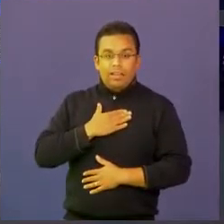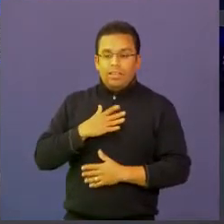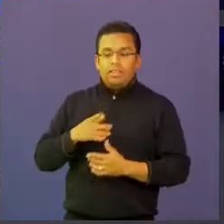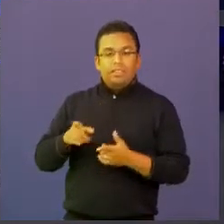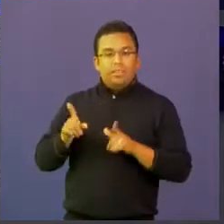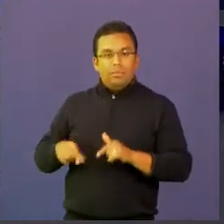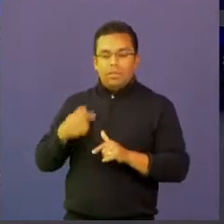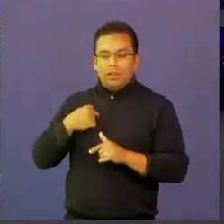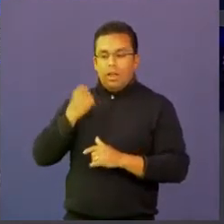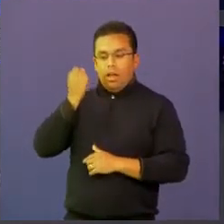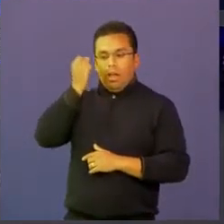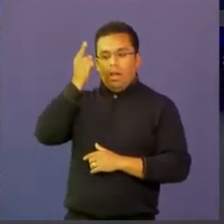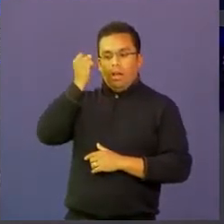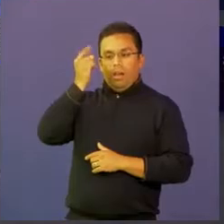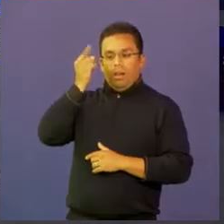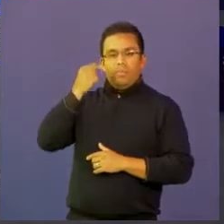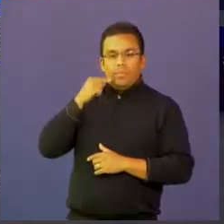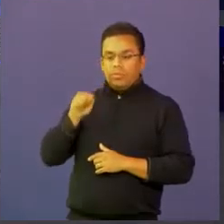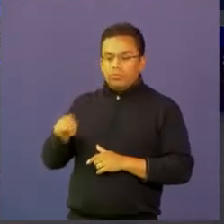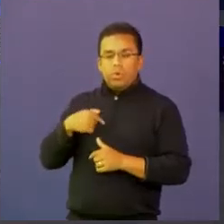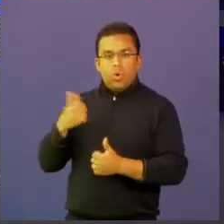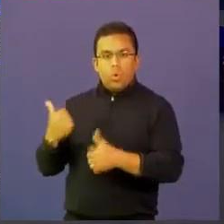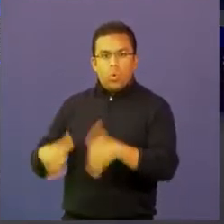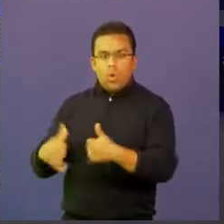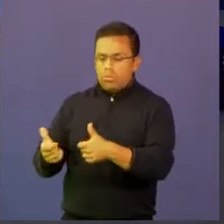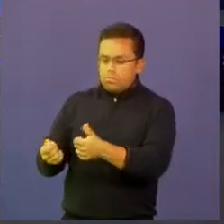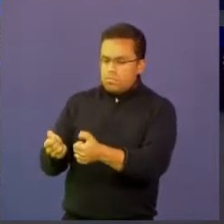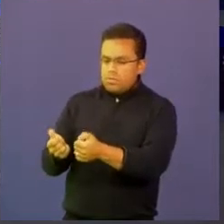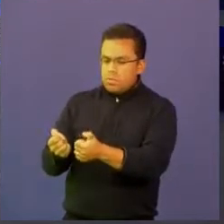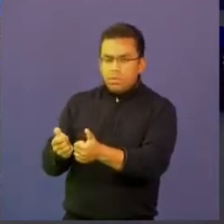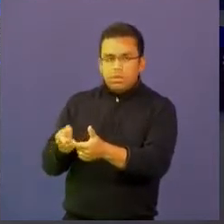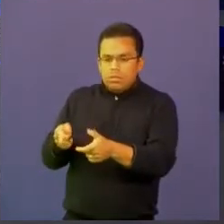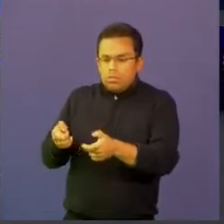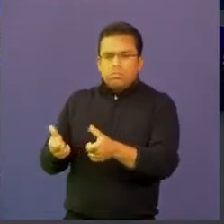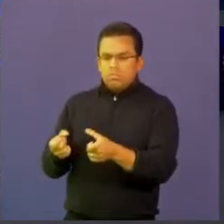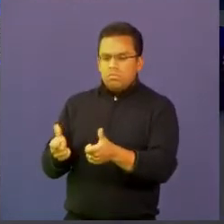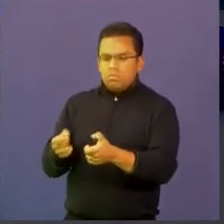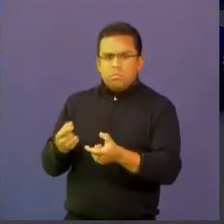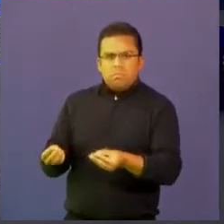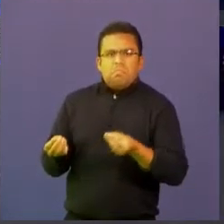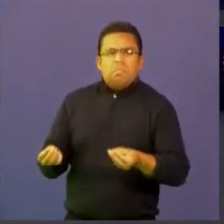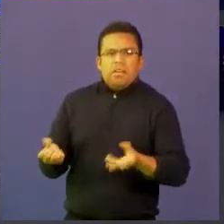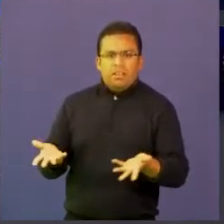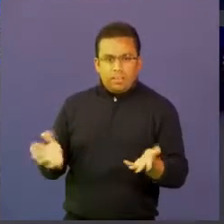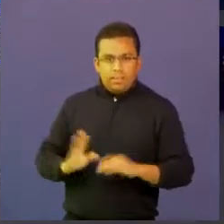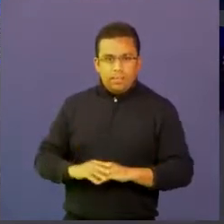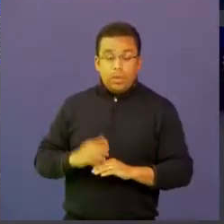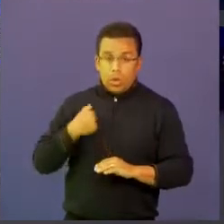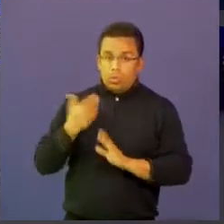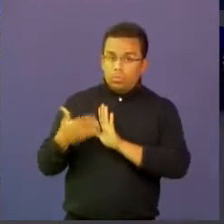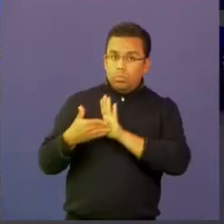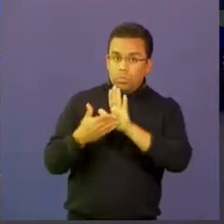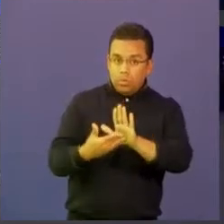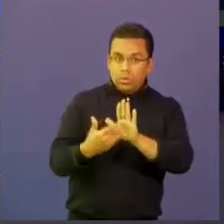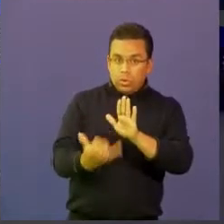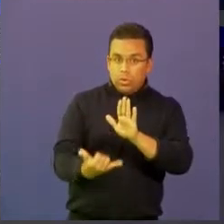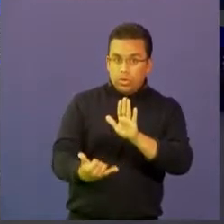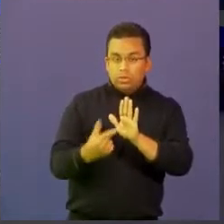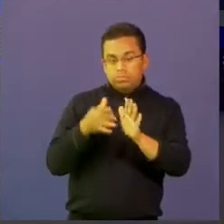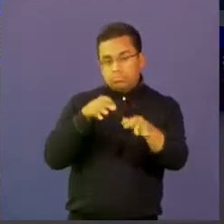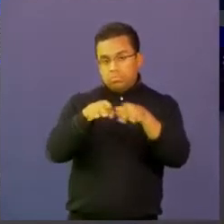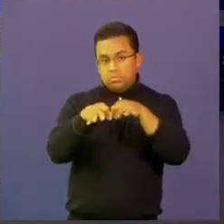ese entendimiento de cómo jugar y para qué. Entonces, es lo que vamos a ver hoy y lo que vamos a